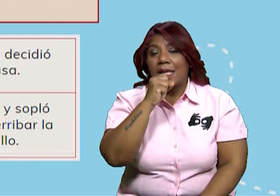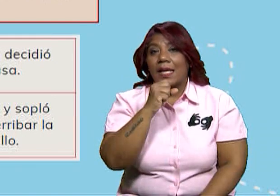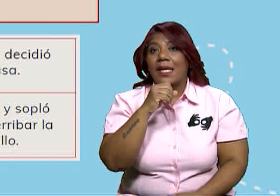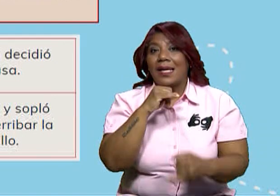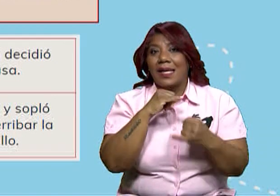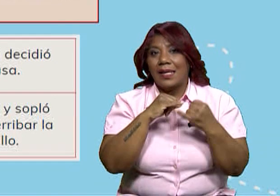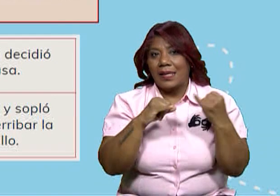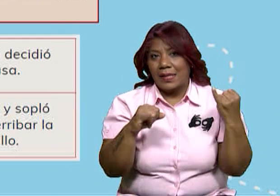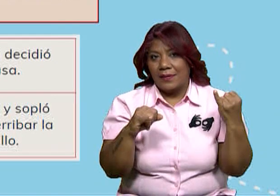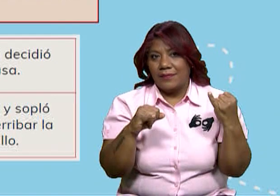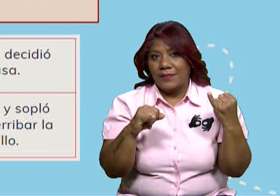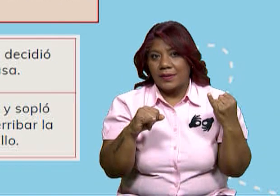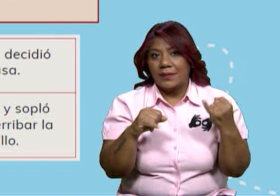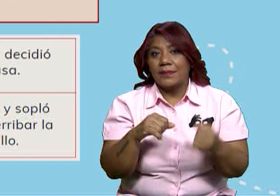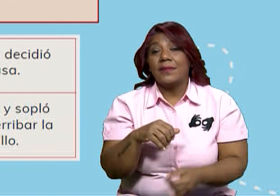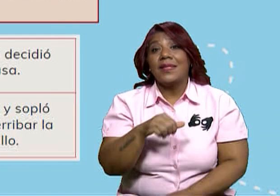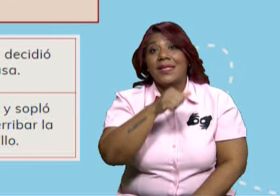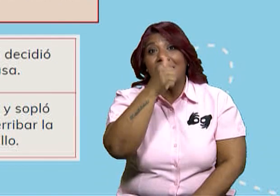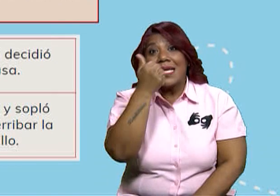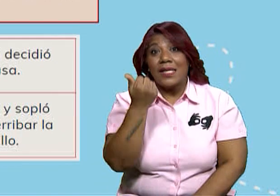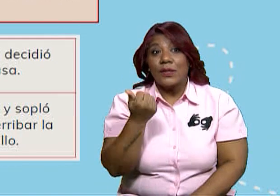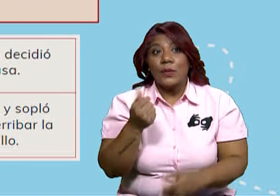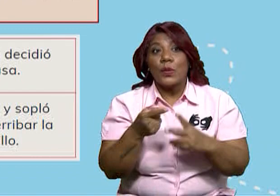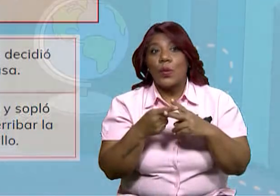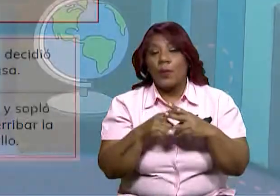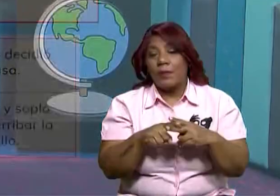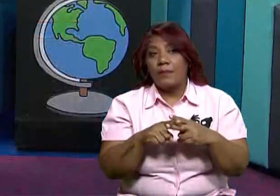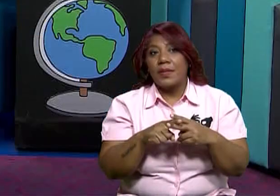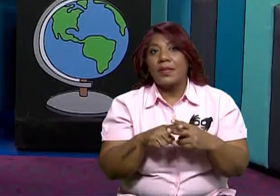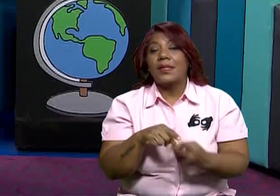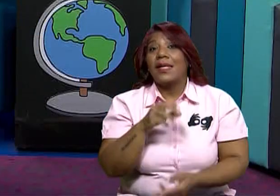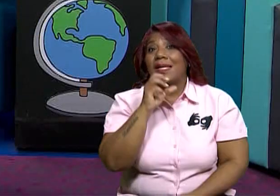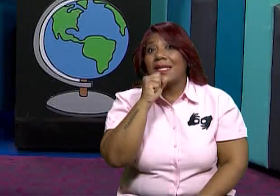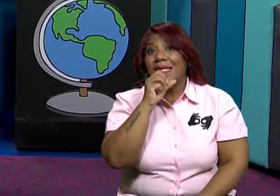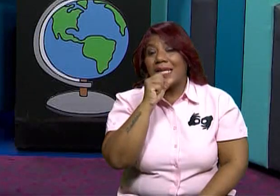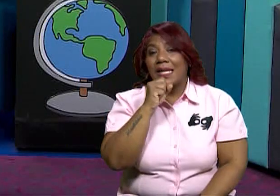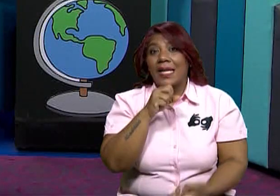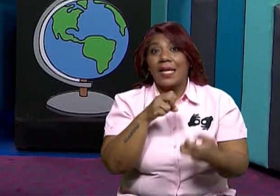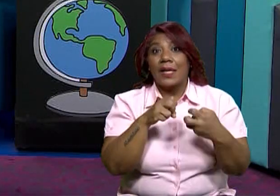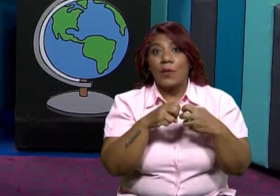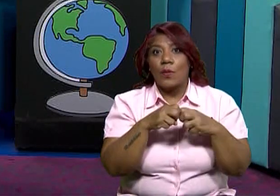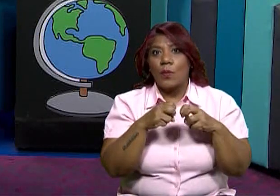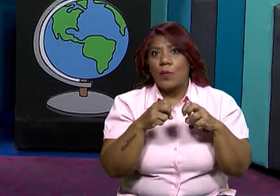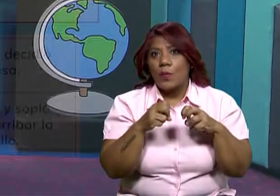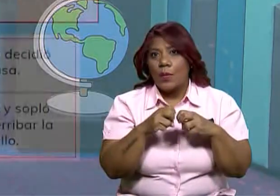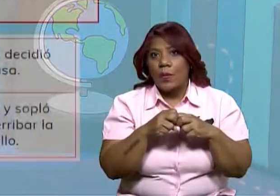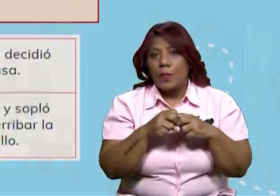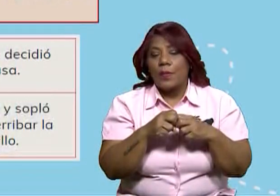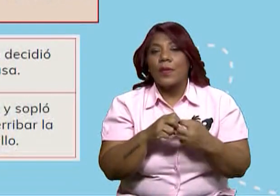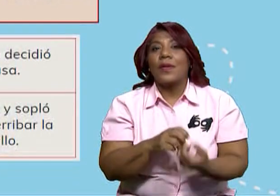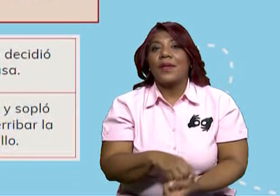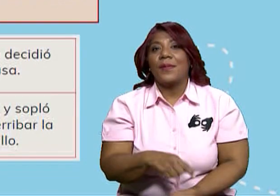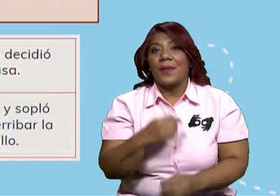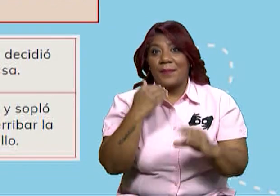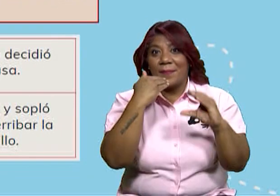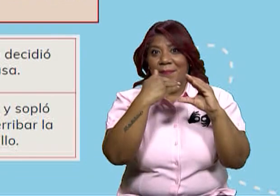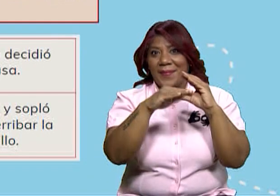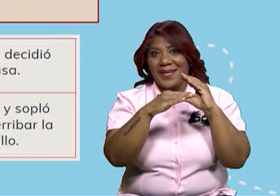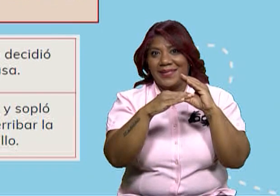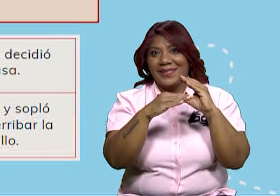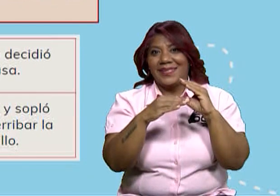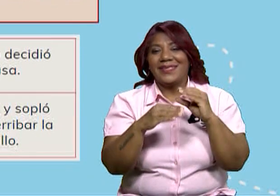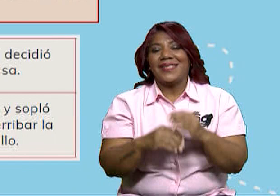dan el desenlace. En esta tarea le vas a tomar captura de pantalla para que puedas resolverla y mostrársela a